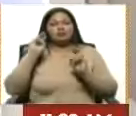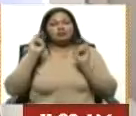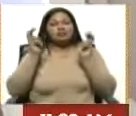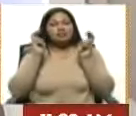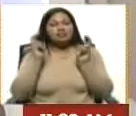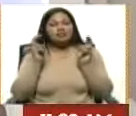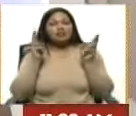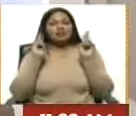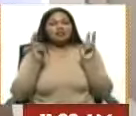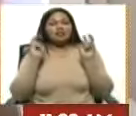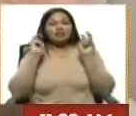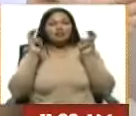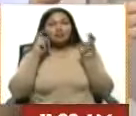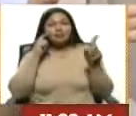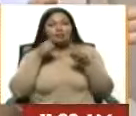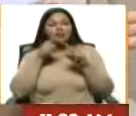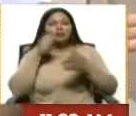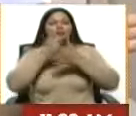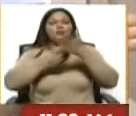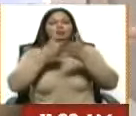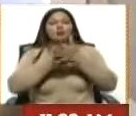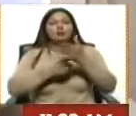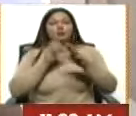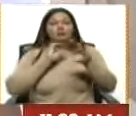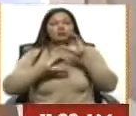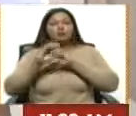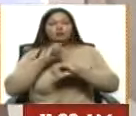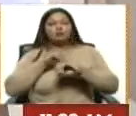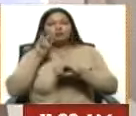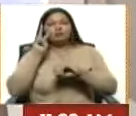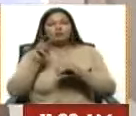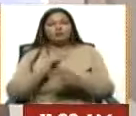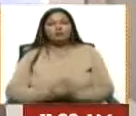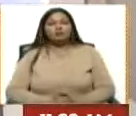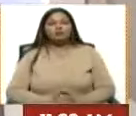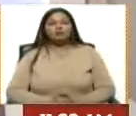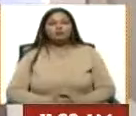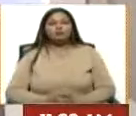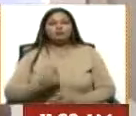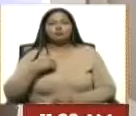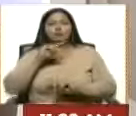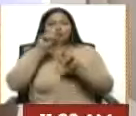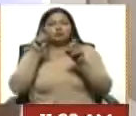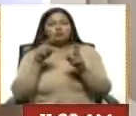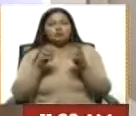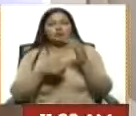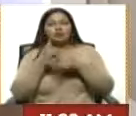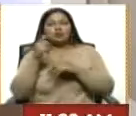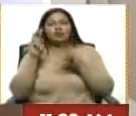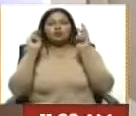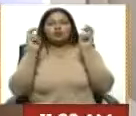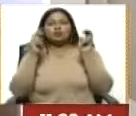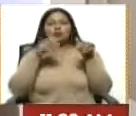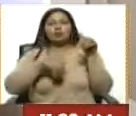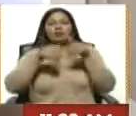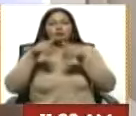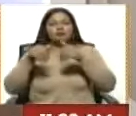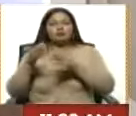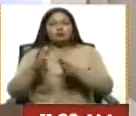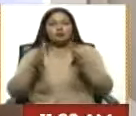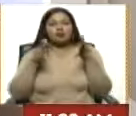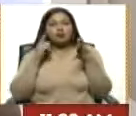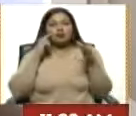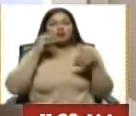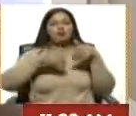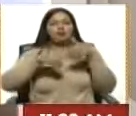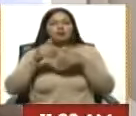la batalla comunicacional, porque bien lo decías el señor Caballero, le pregunto a usted, más allá del tema de que las elecciones se ganan en el voto,